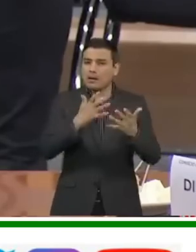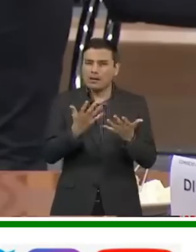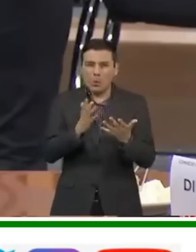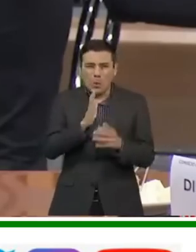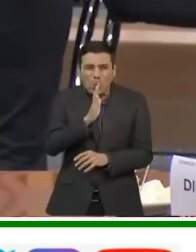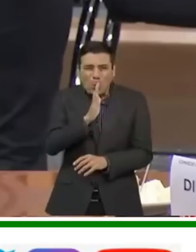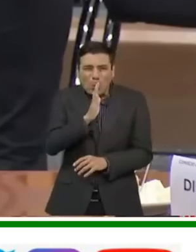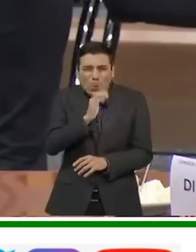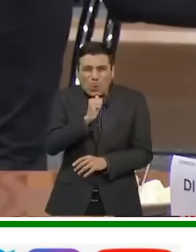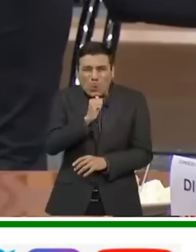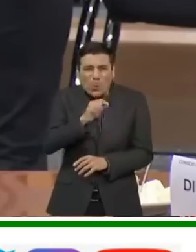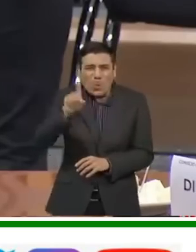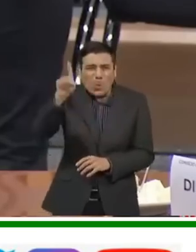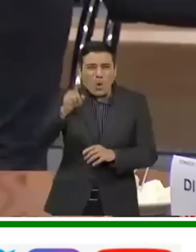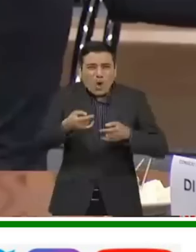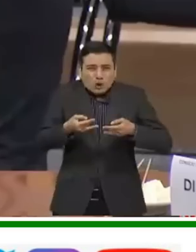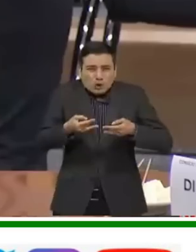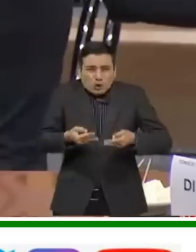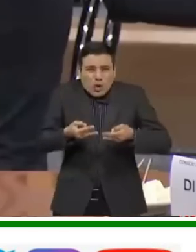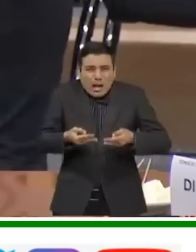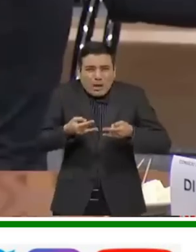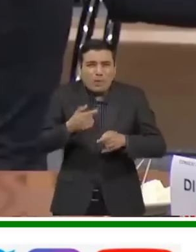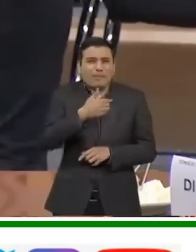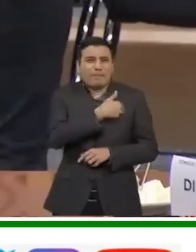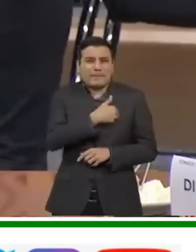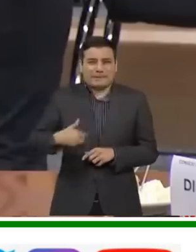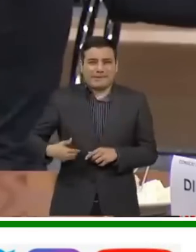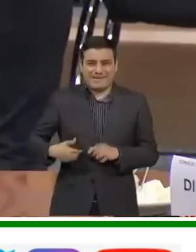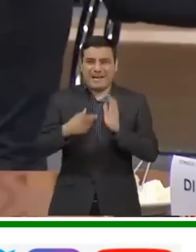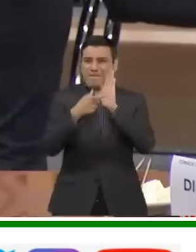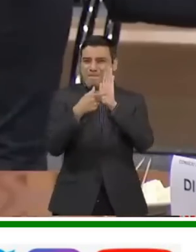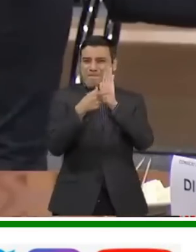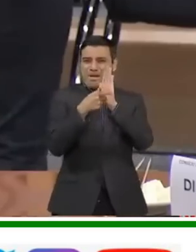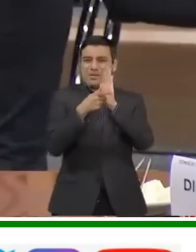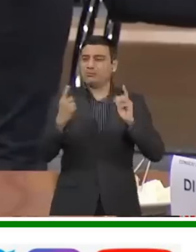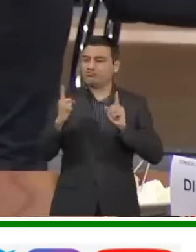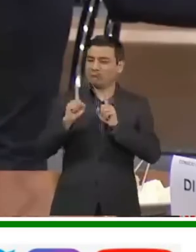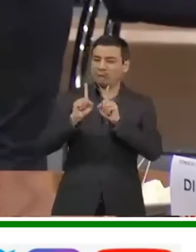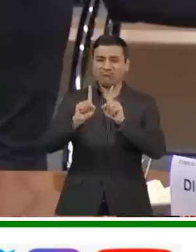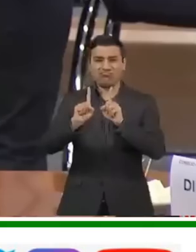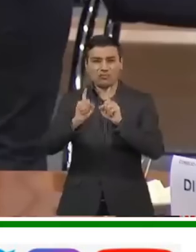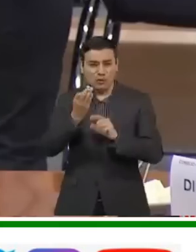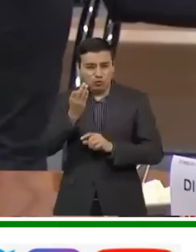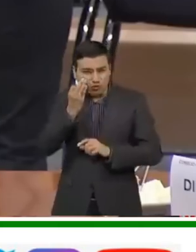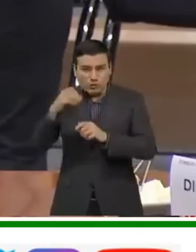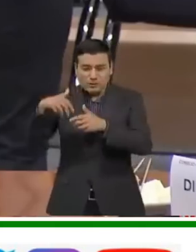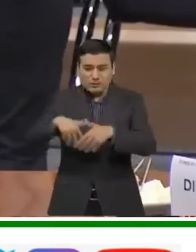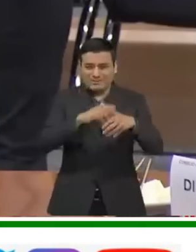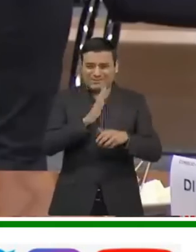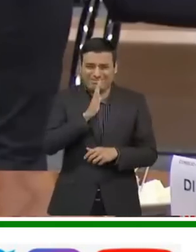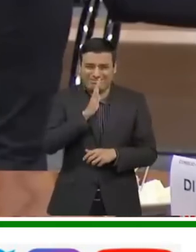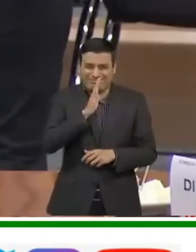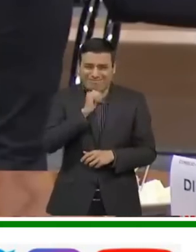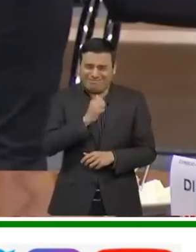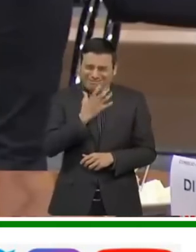palco presidencial a ver ese desfile. Grandísima desvergüenza. A mí me da vergüenza que